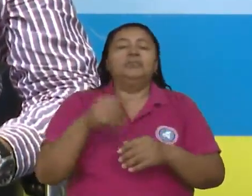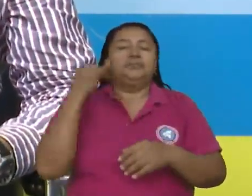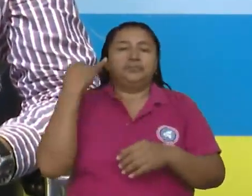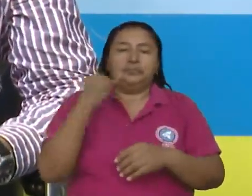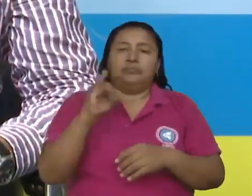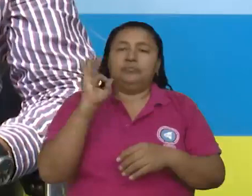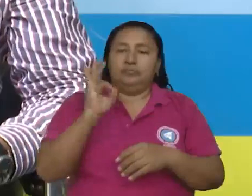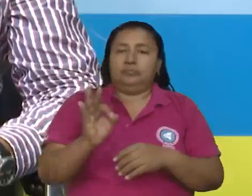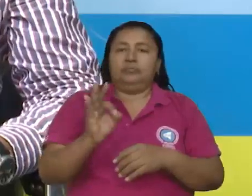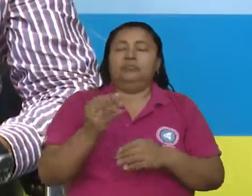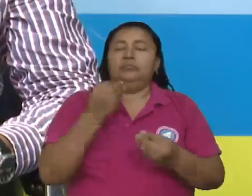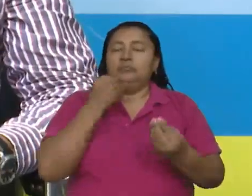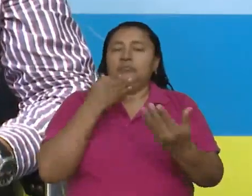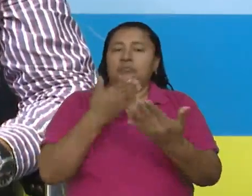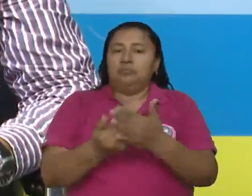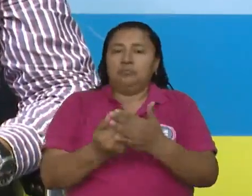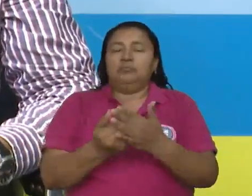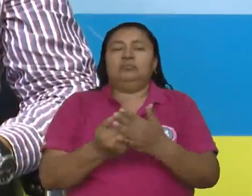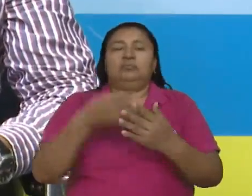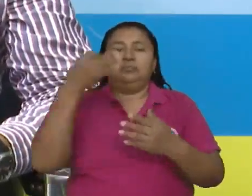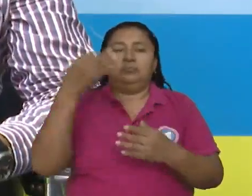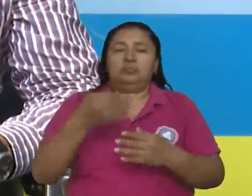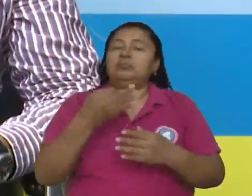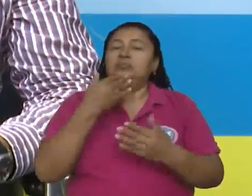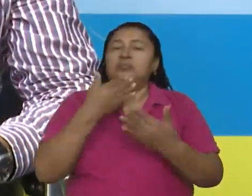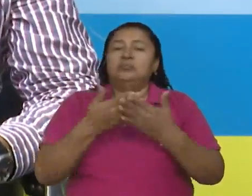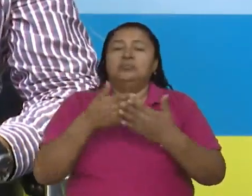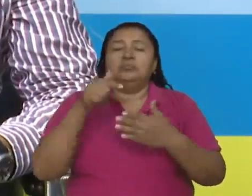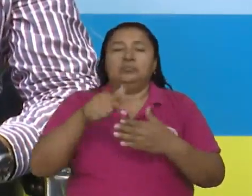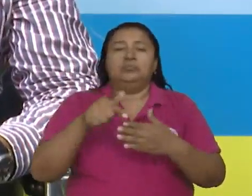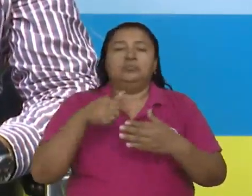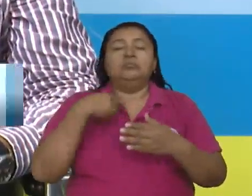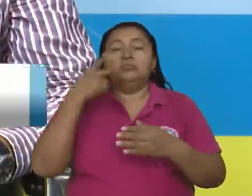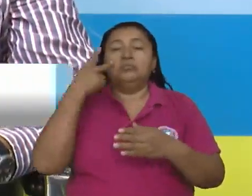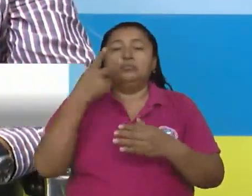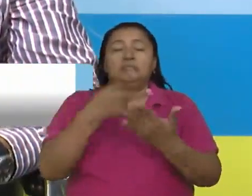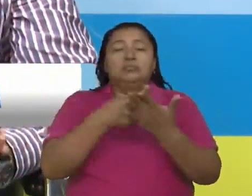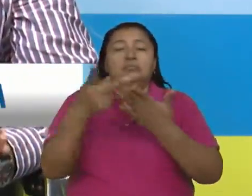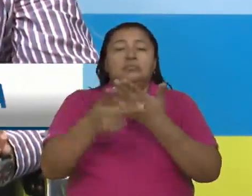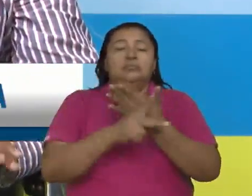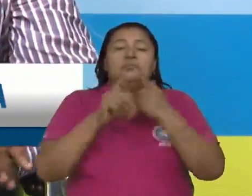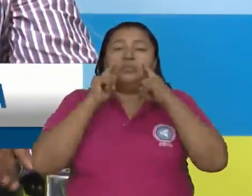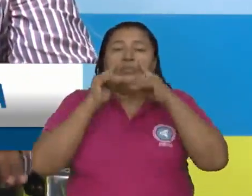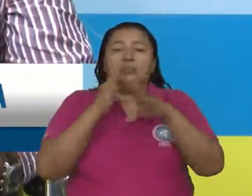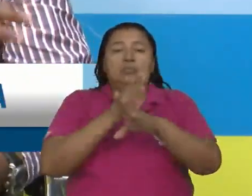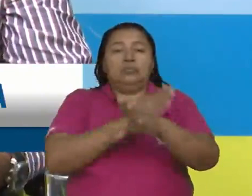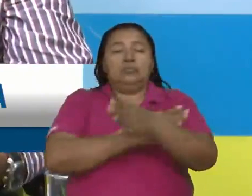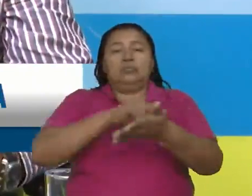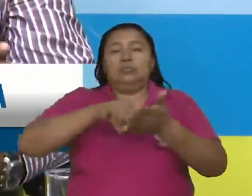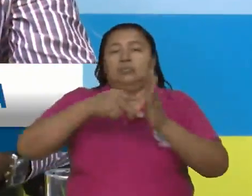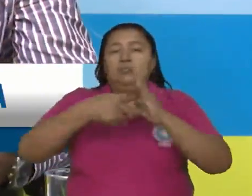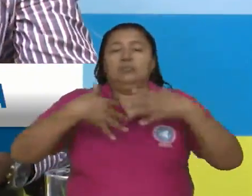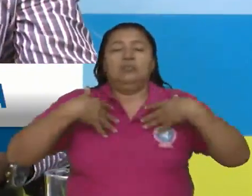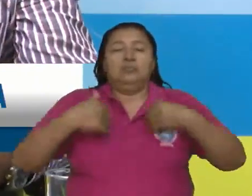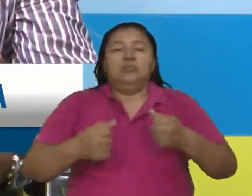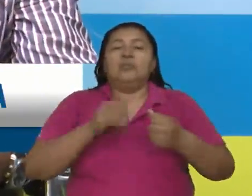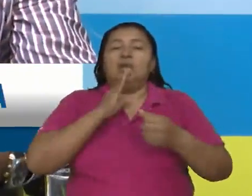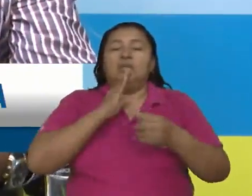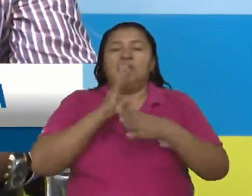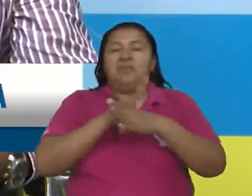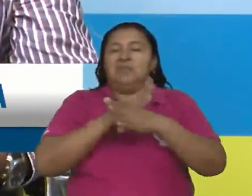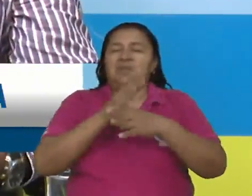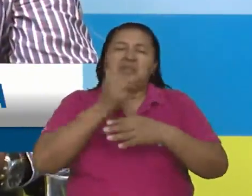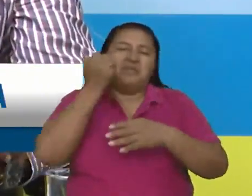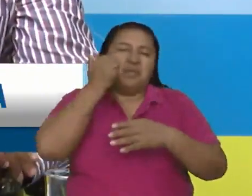supuesto, muchas gracias por sintonizar a esta hora Prevenir es Salud, un programa donde hablamos sobre los diferentes padecimientos que